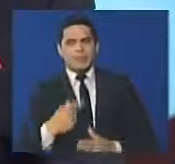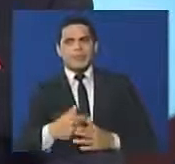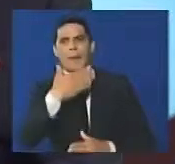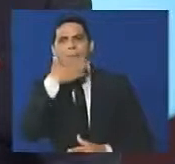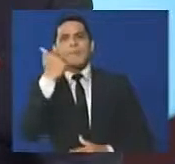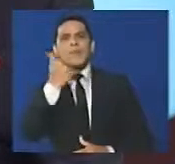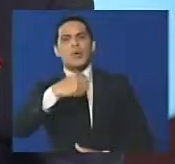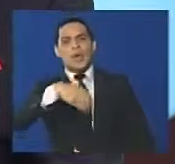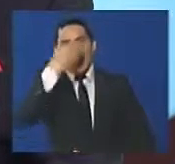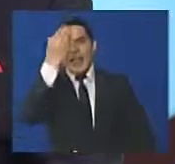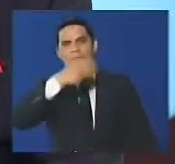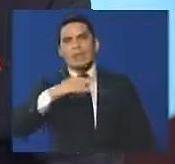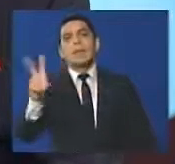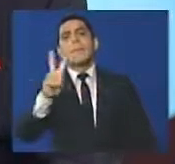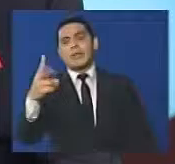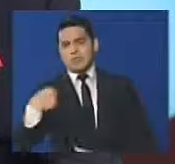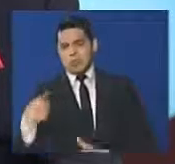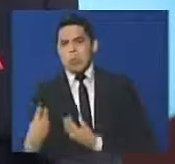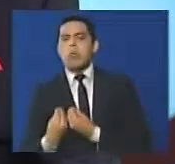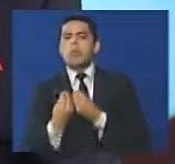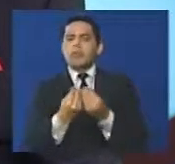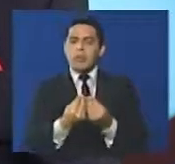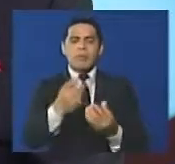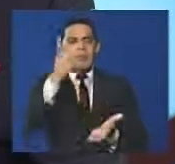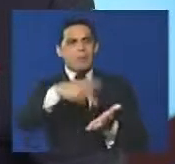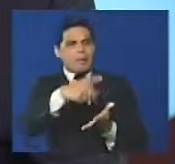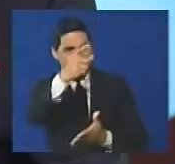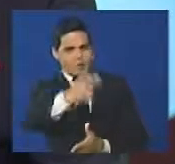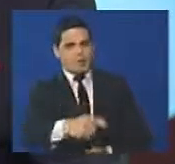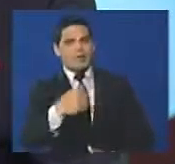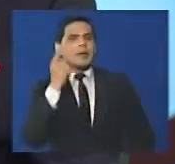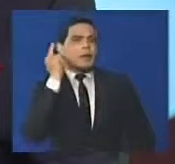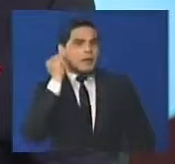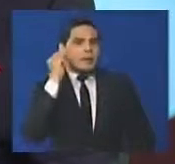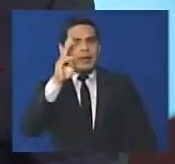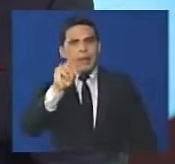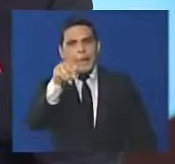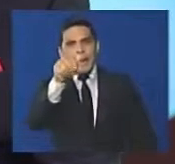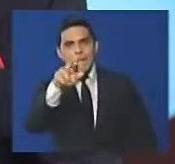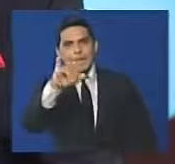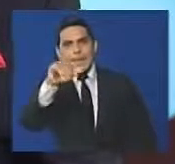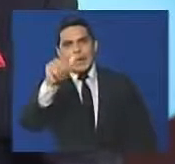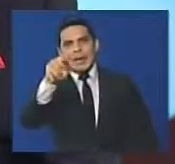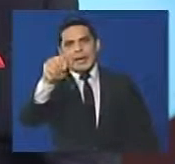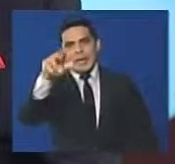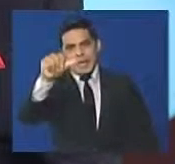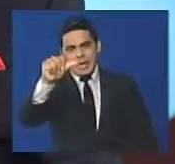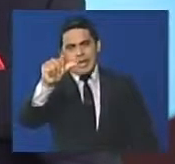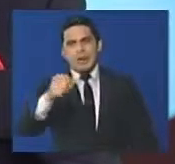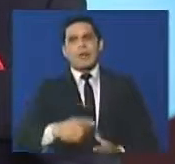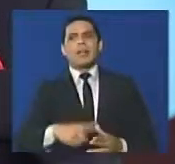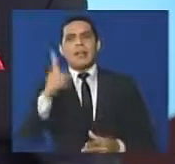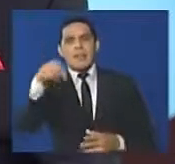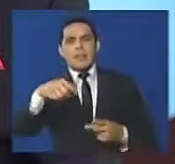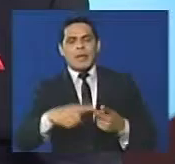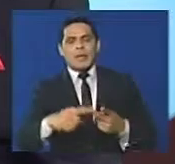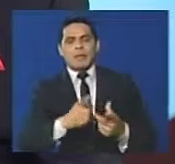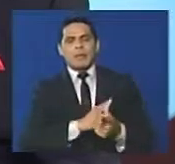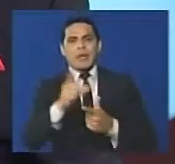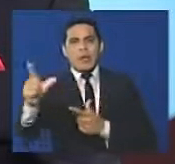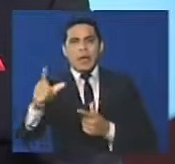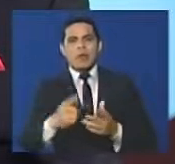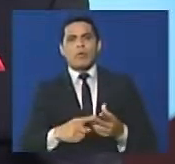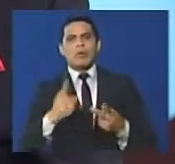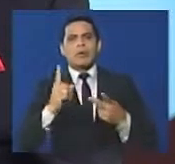mejores cantantes venezolanos. La que está cantando es la soprano Mariana Ortiz. Vino con nosotros también